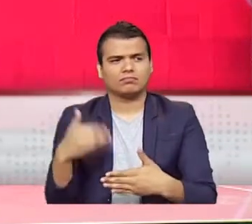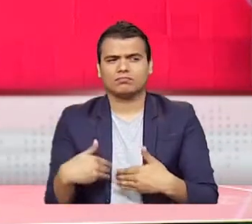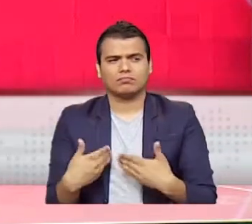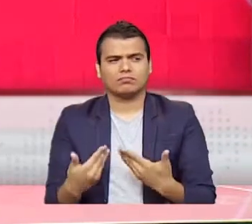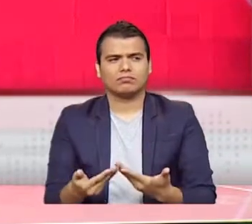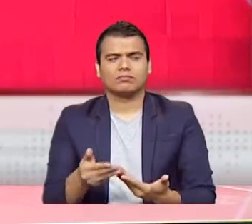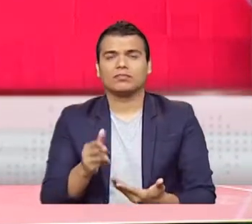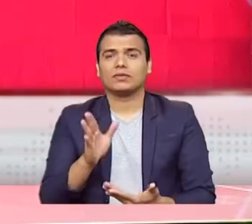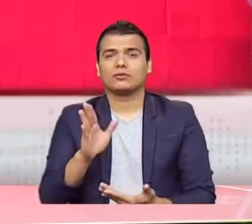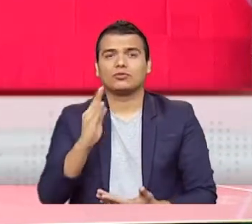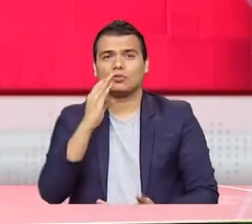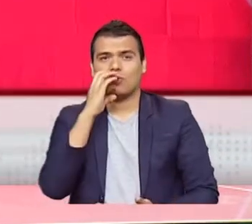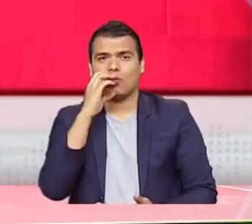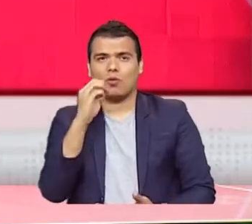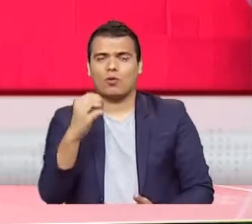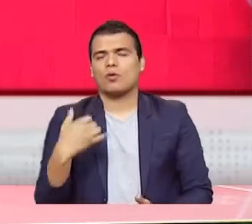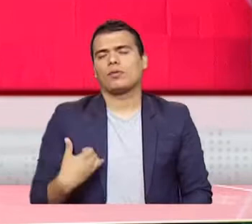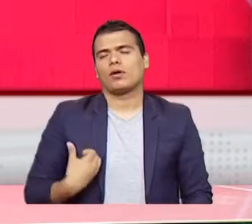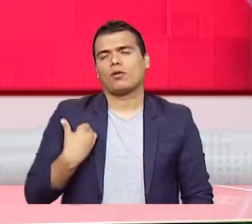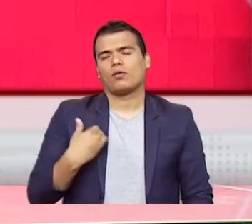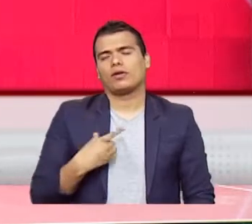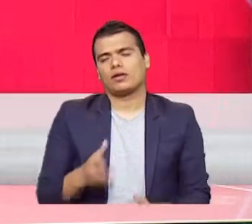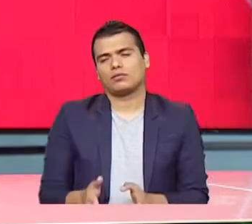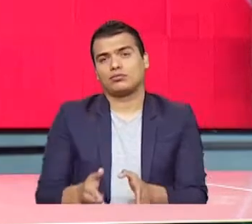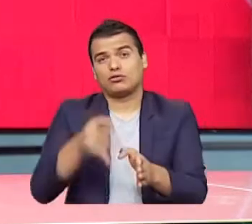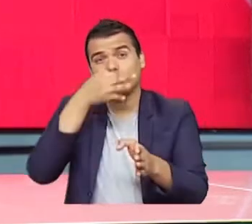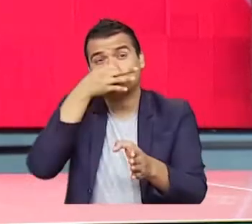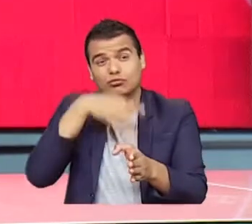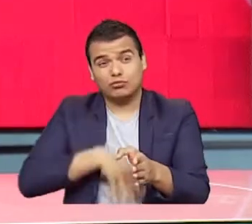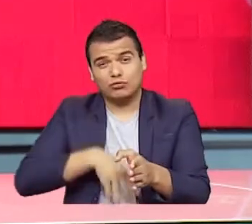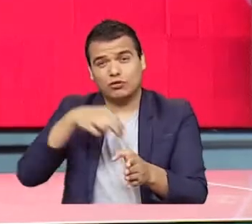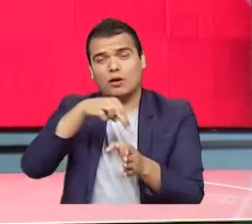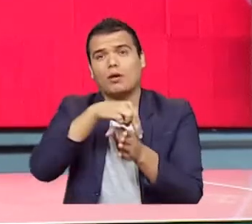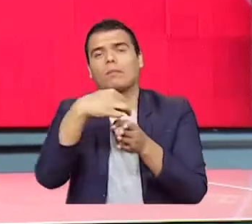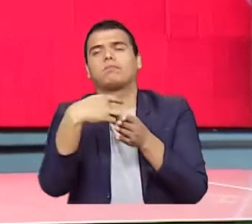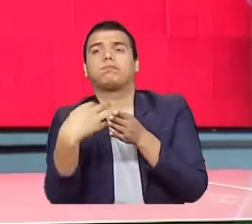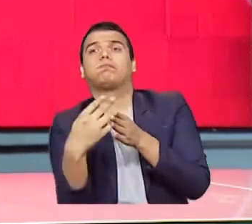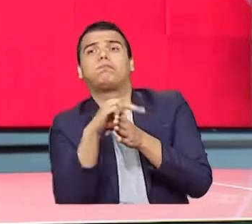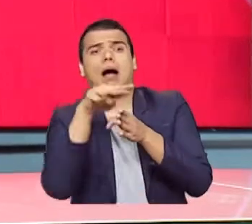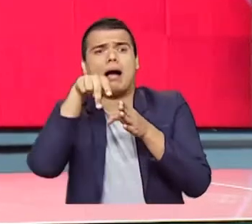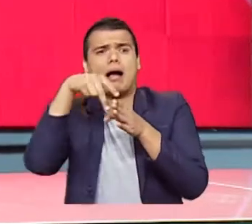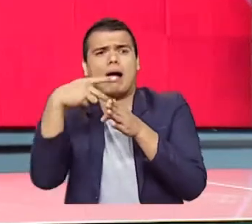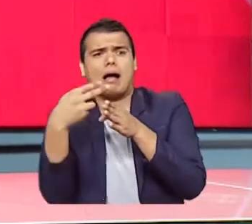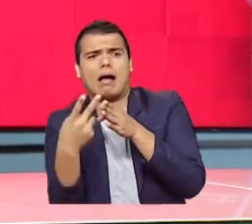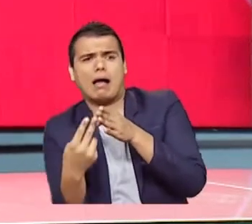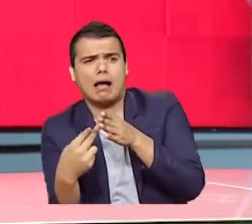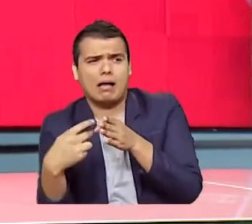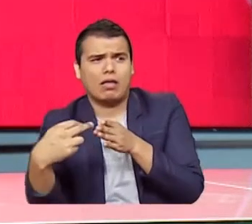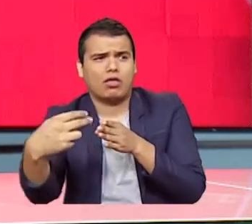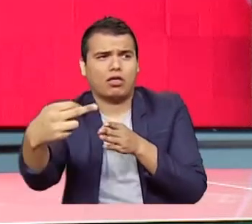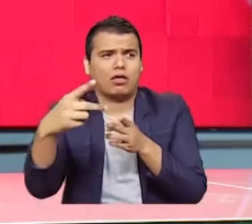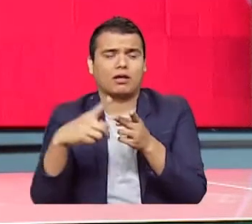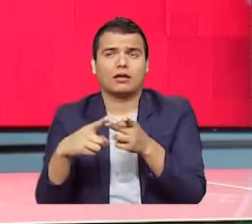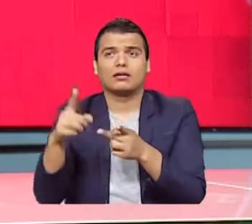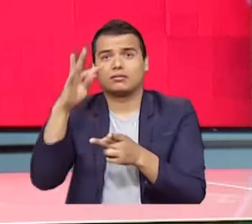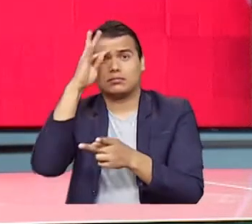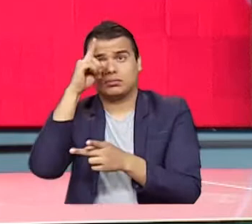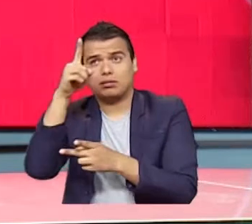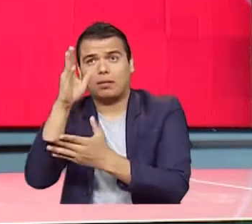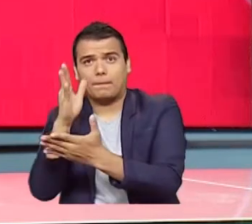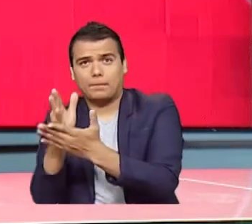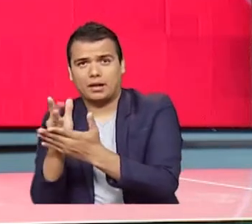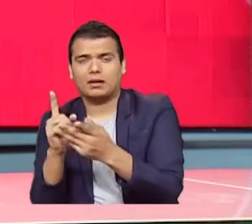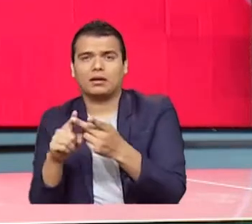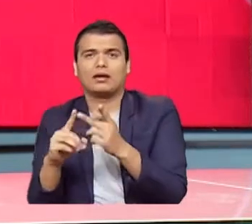y luego de la caída de un joven a un canal de aguas lluvias en cali una diligencia legal en plena clínica y un aparatoso percance automovilístico en la vía